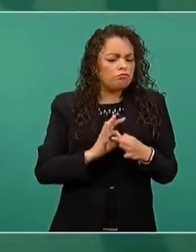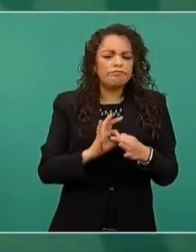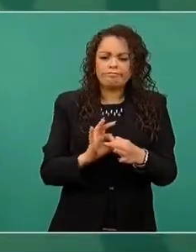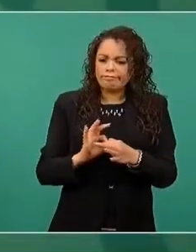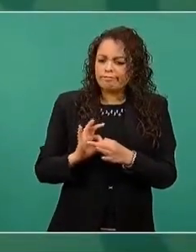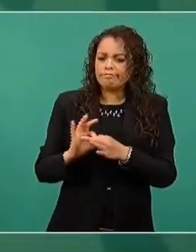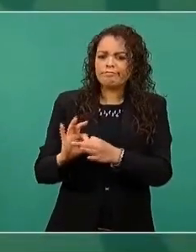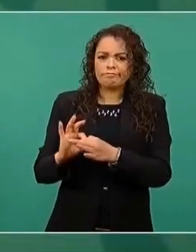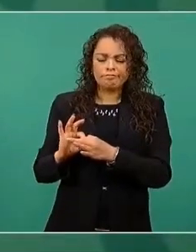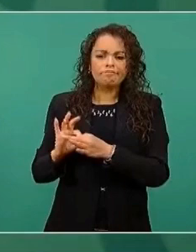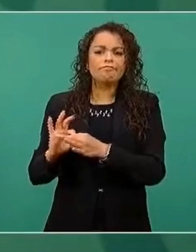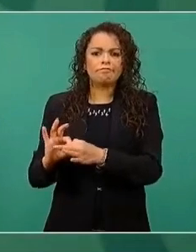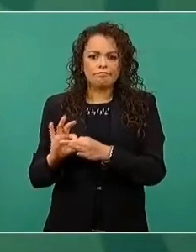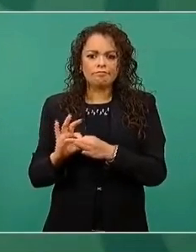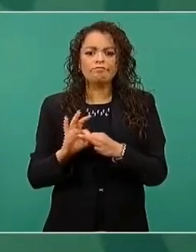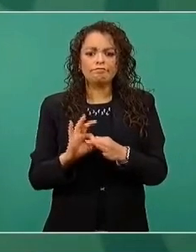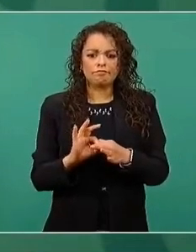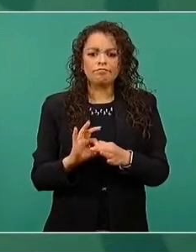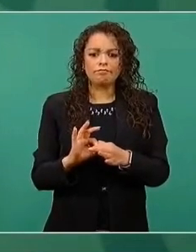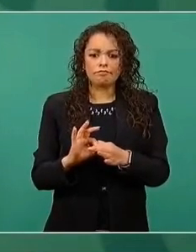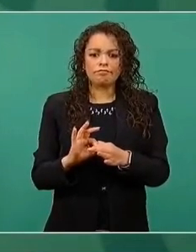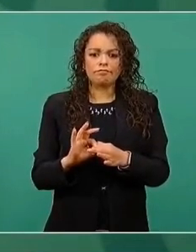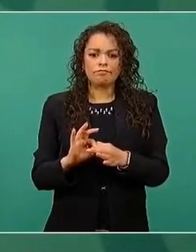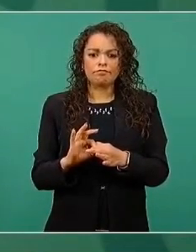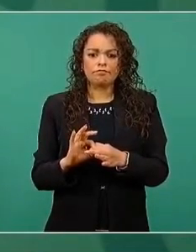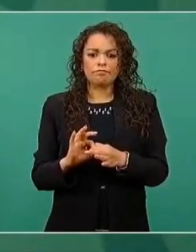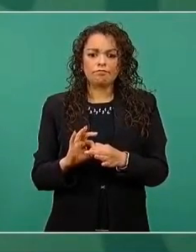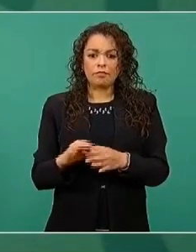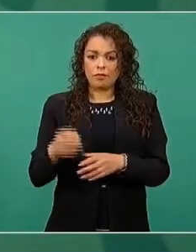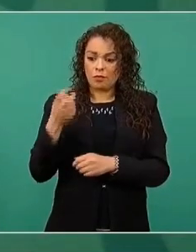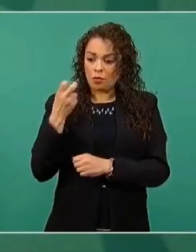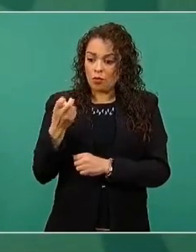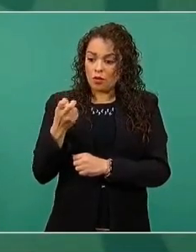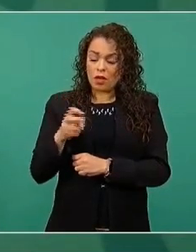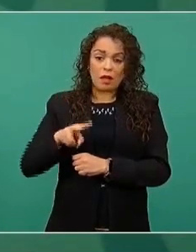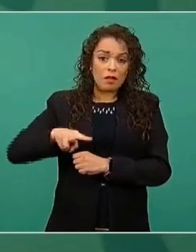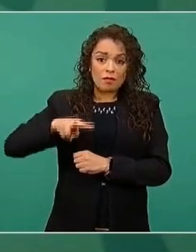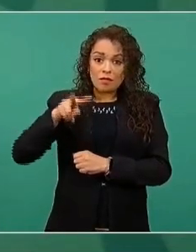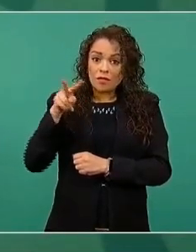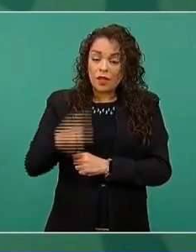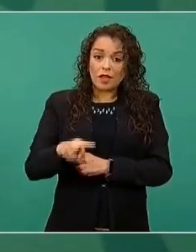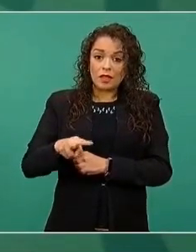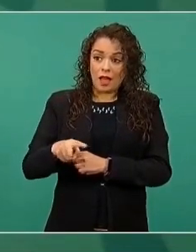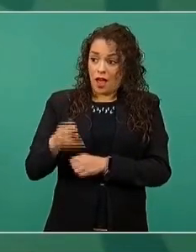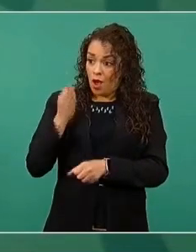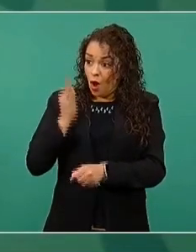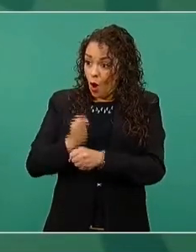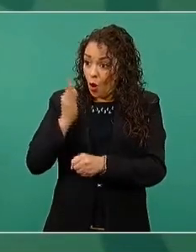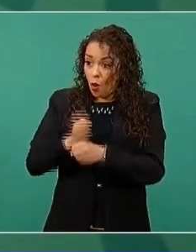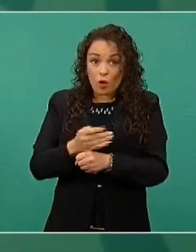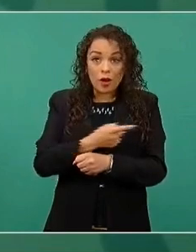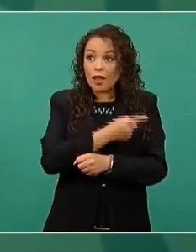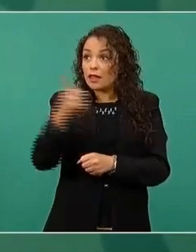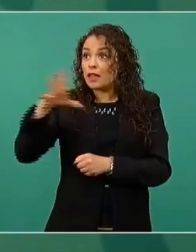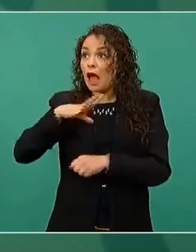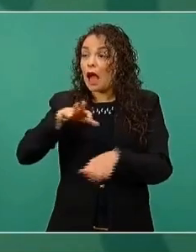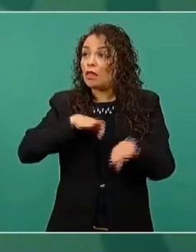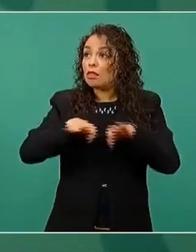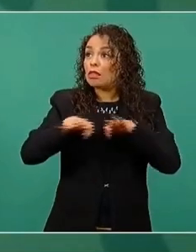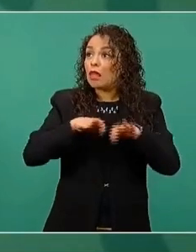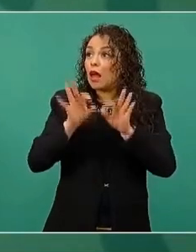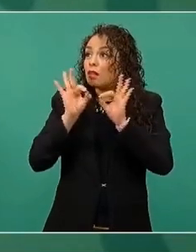estos resultados. Nada podríamos hacer sin los trabajadores. Y ellos se dan